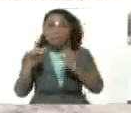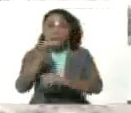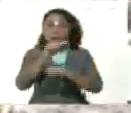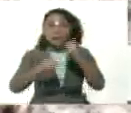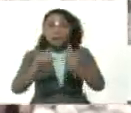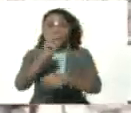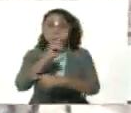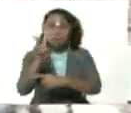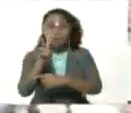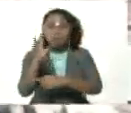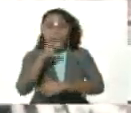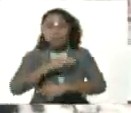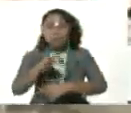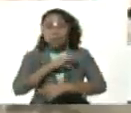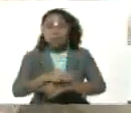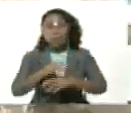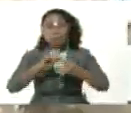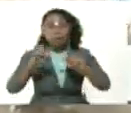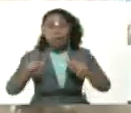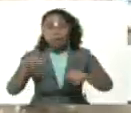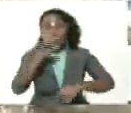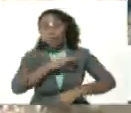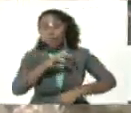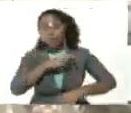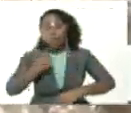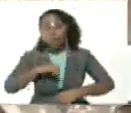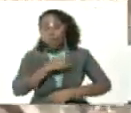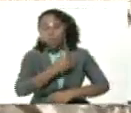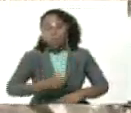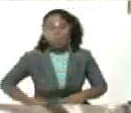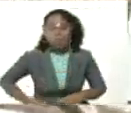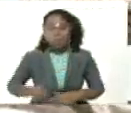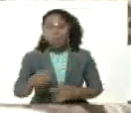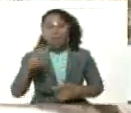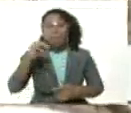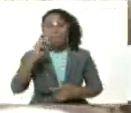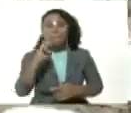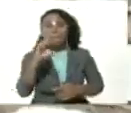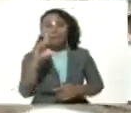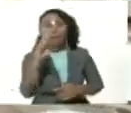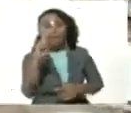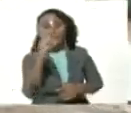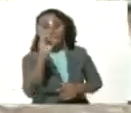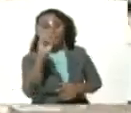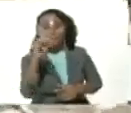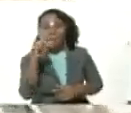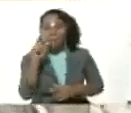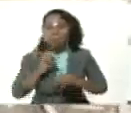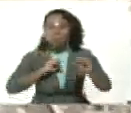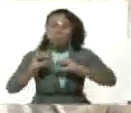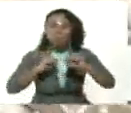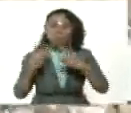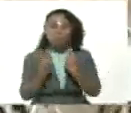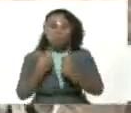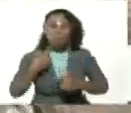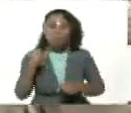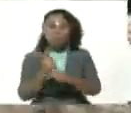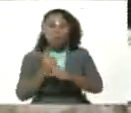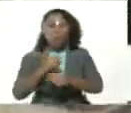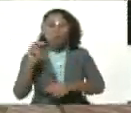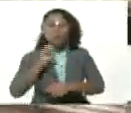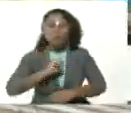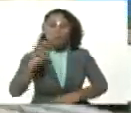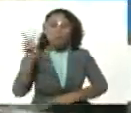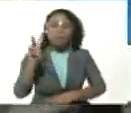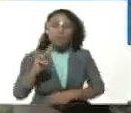vicepresidencia del socialismo territorial y social de nuestro vicepresidente Melvin Maldonado, actuando con Somos Venezuela y la gran